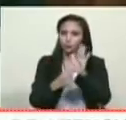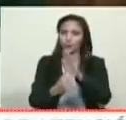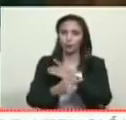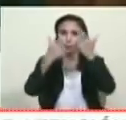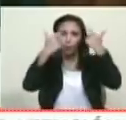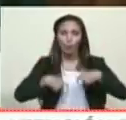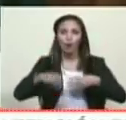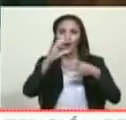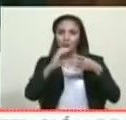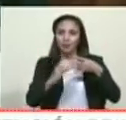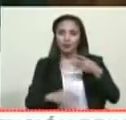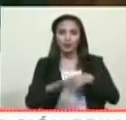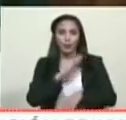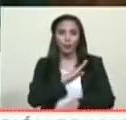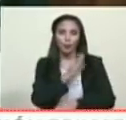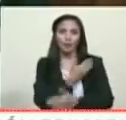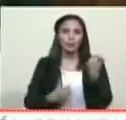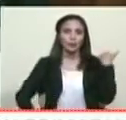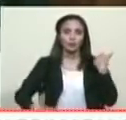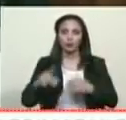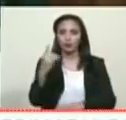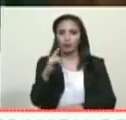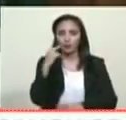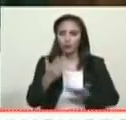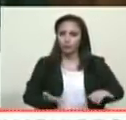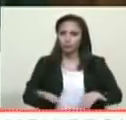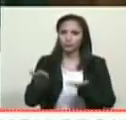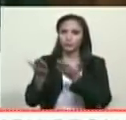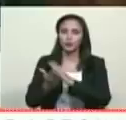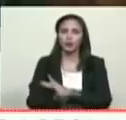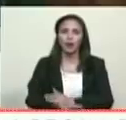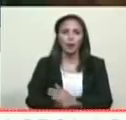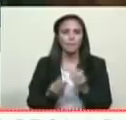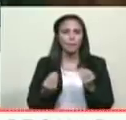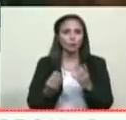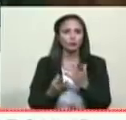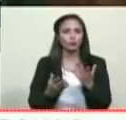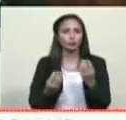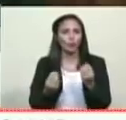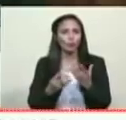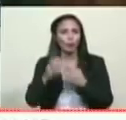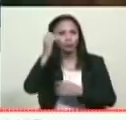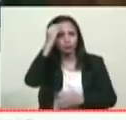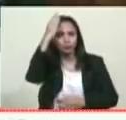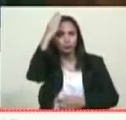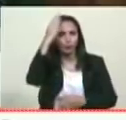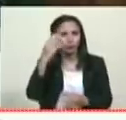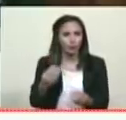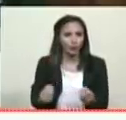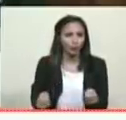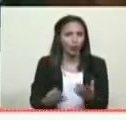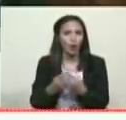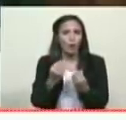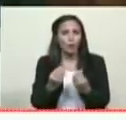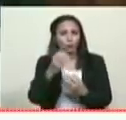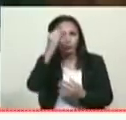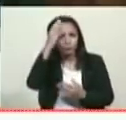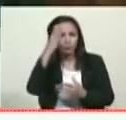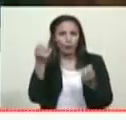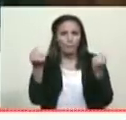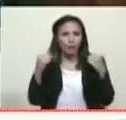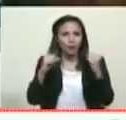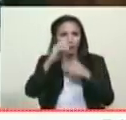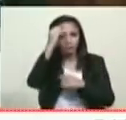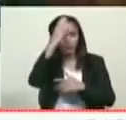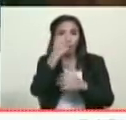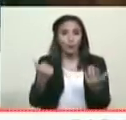boliviano Juan Evo Morales Ayma una considerable fuente de conocimiento y saberes prácticos para